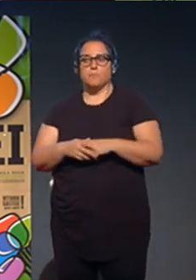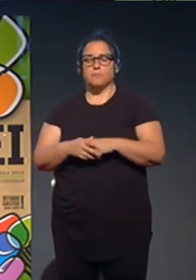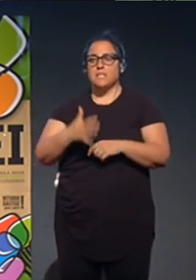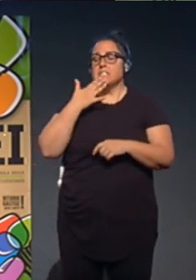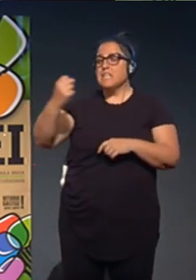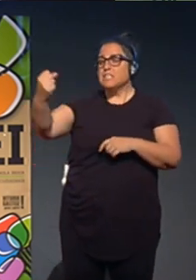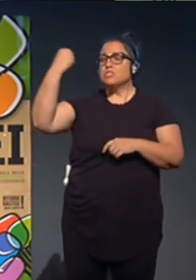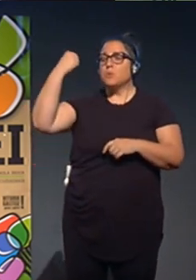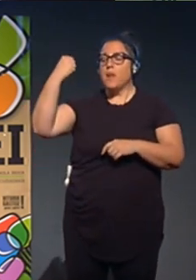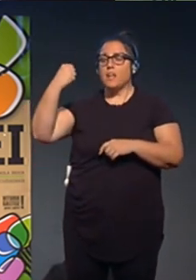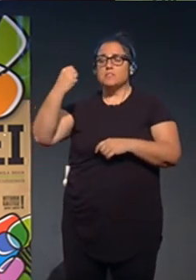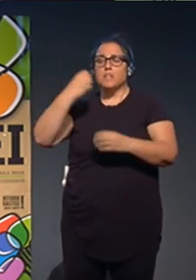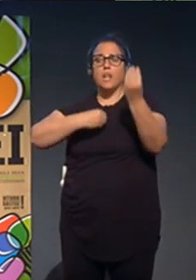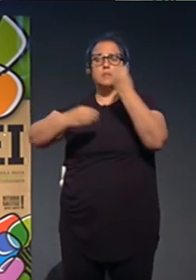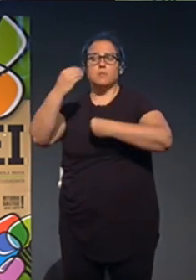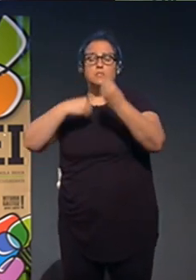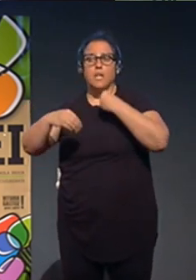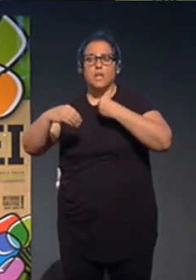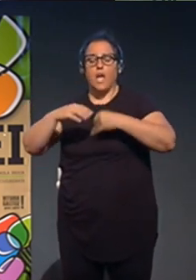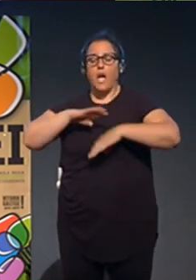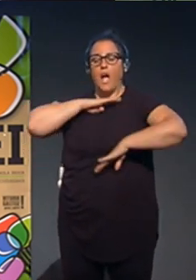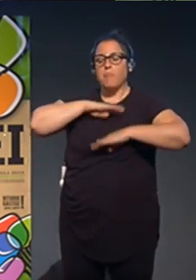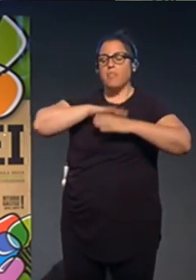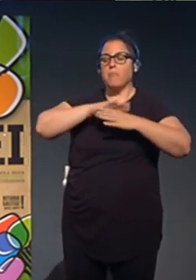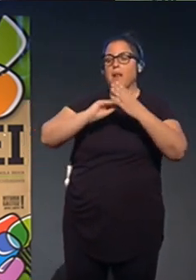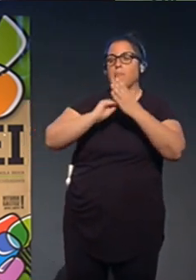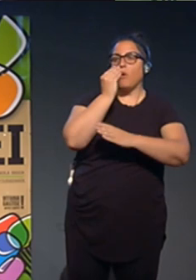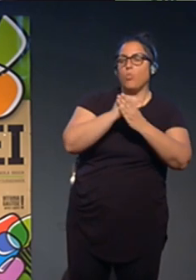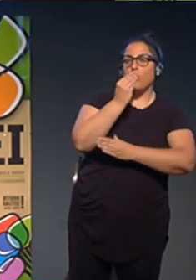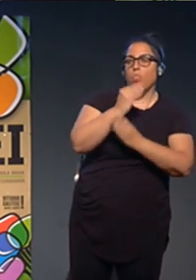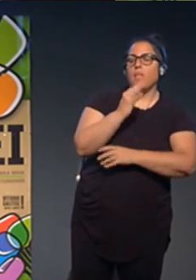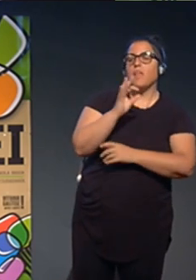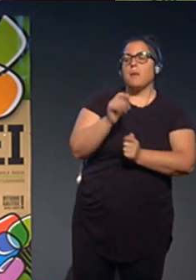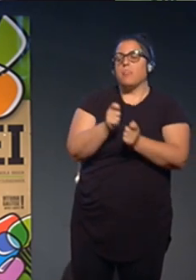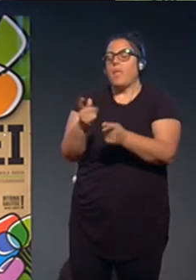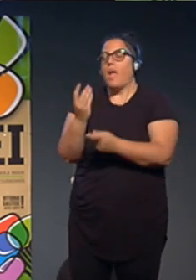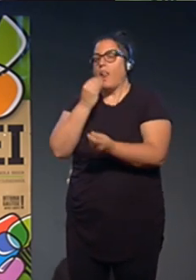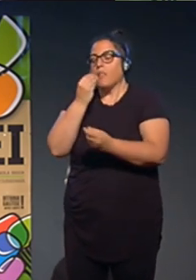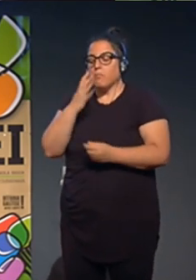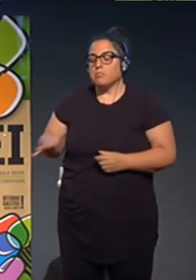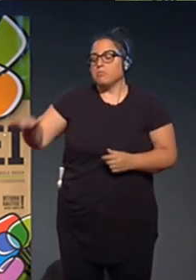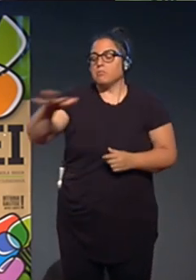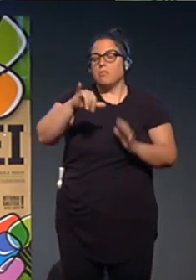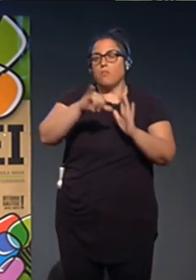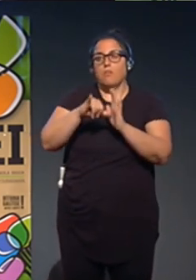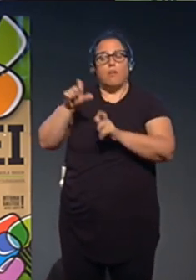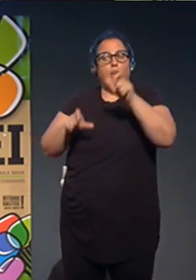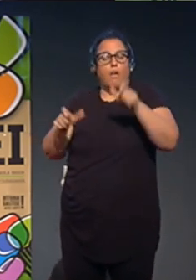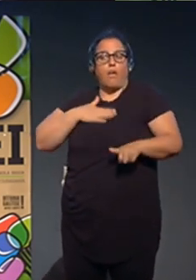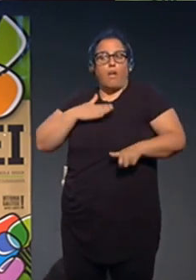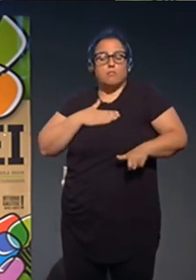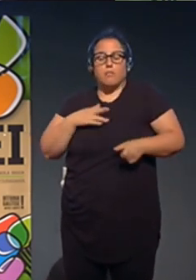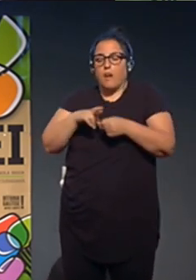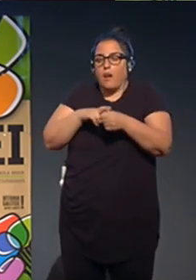la soberanía alimentaria tu capacidad de producir y alimentar a tu gente tanto a nivel de pueblo a nivel de provincia a nivel